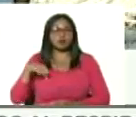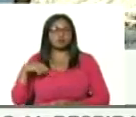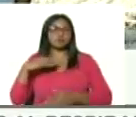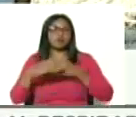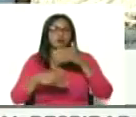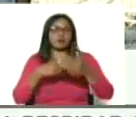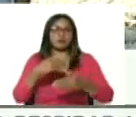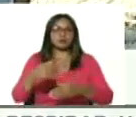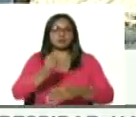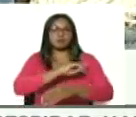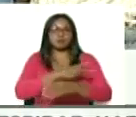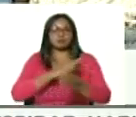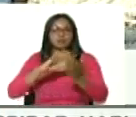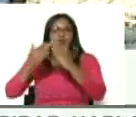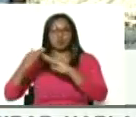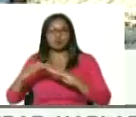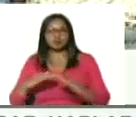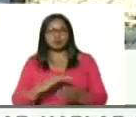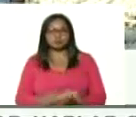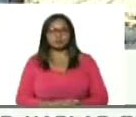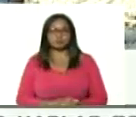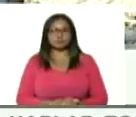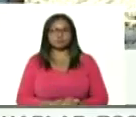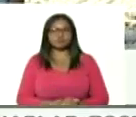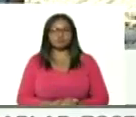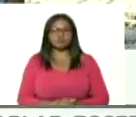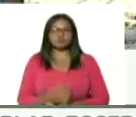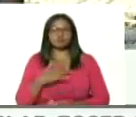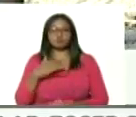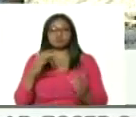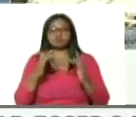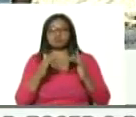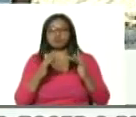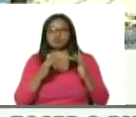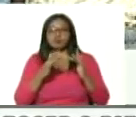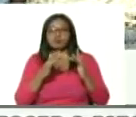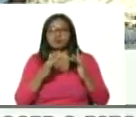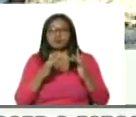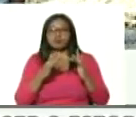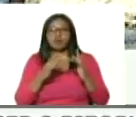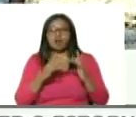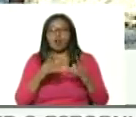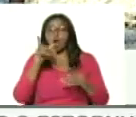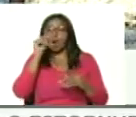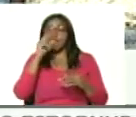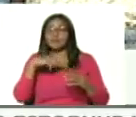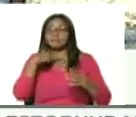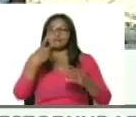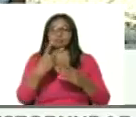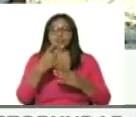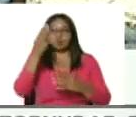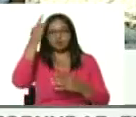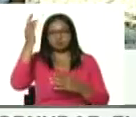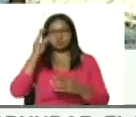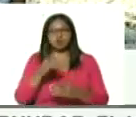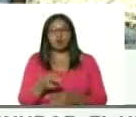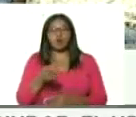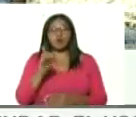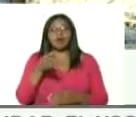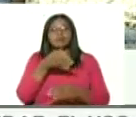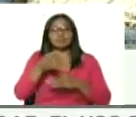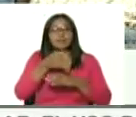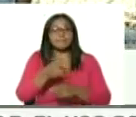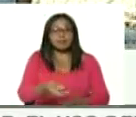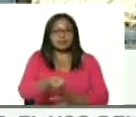del poder comunal. Le paso el parte, presidente, de nuestro vocero del Consejo de Pescadores